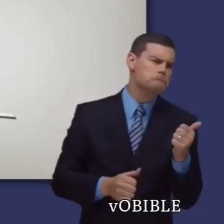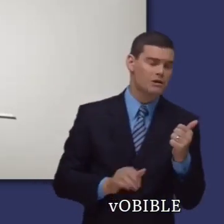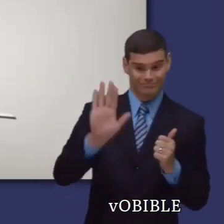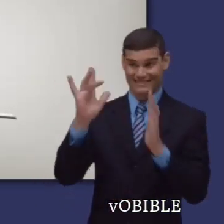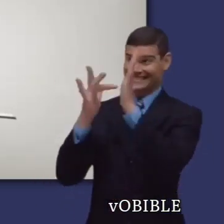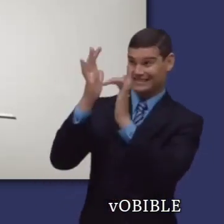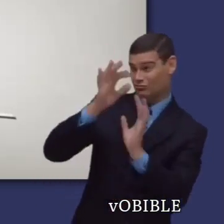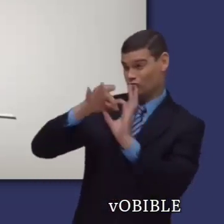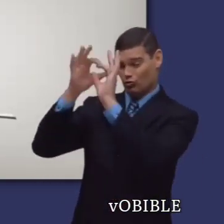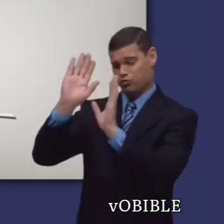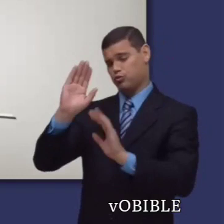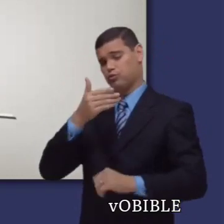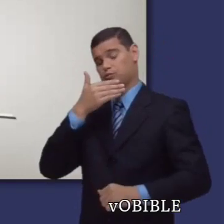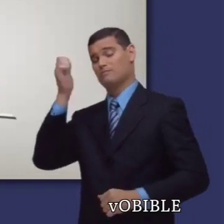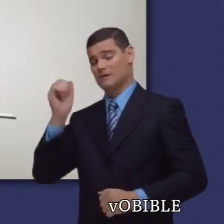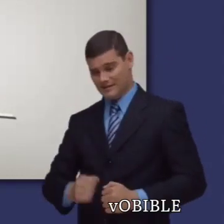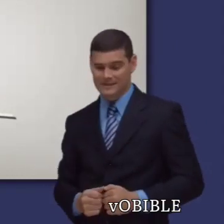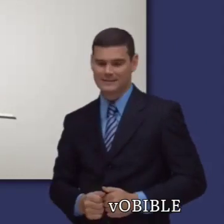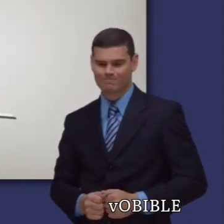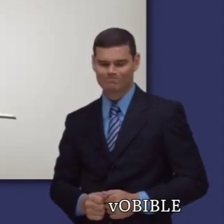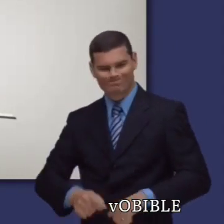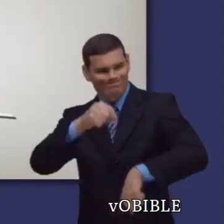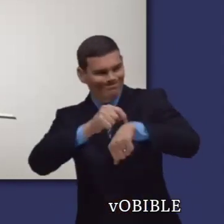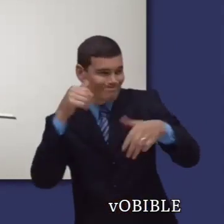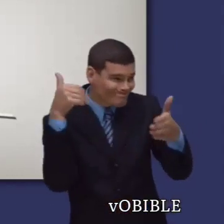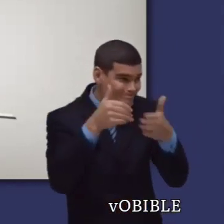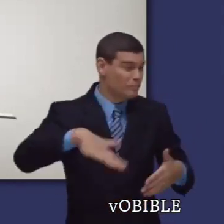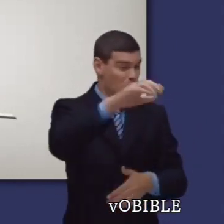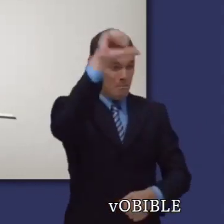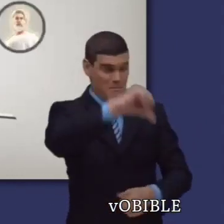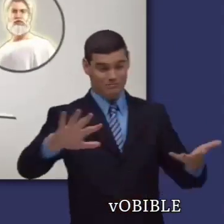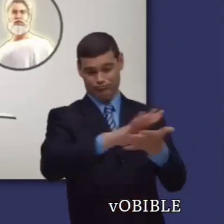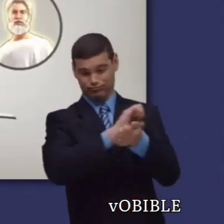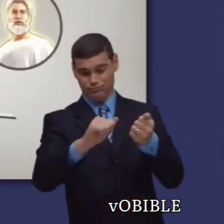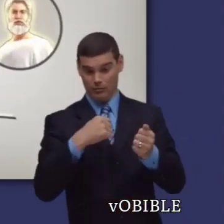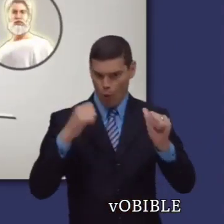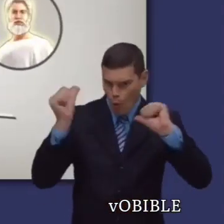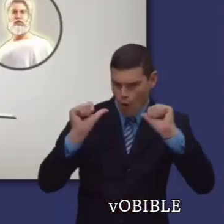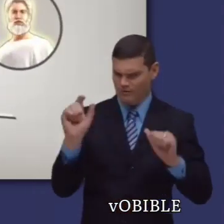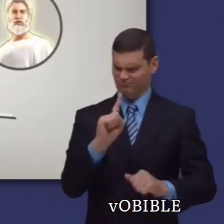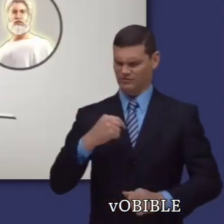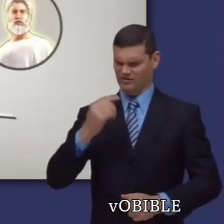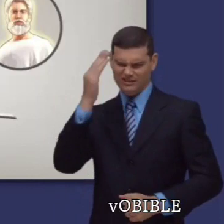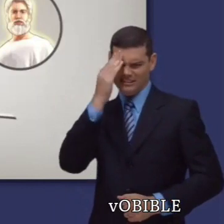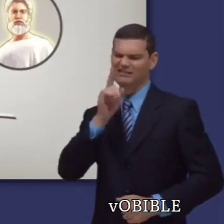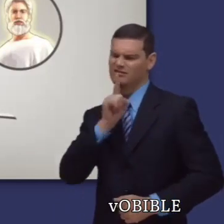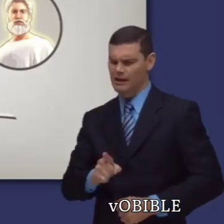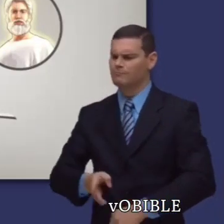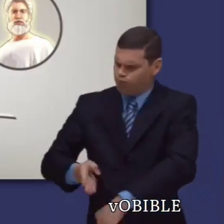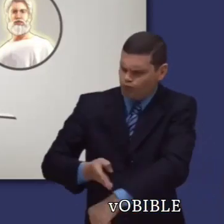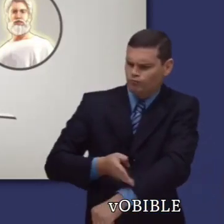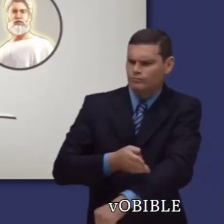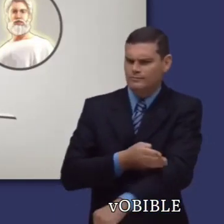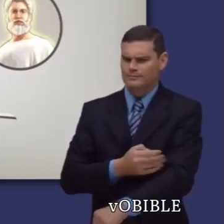podemos seguir perfeccionando nuestra fe mientras esperamos el fin del mundo de Satanás, y en que Dios usa a Jesús, nuestro